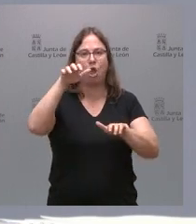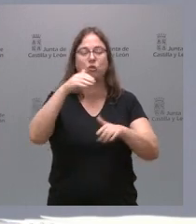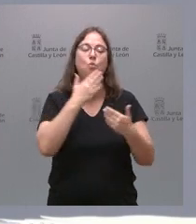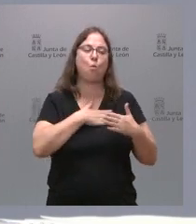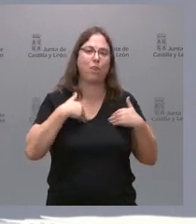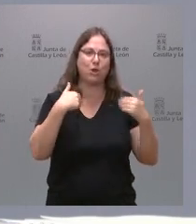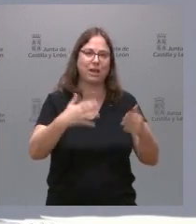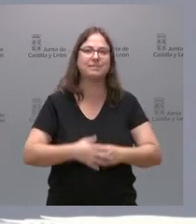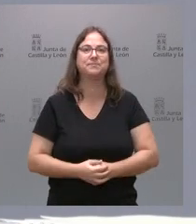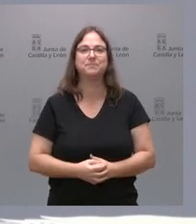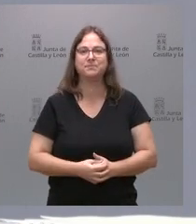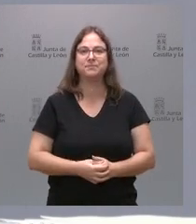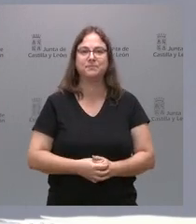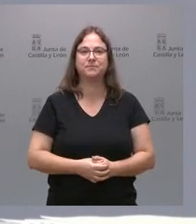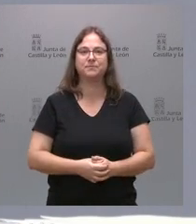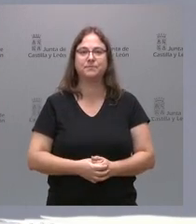Carlos adelante